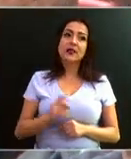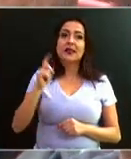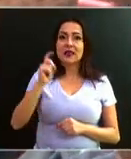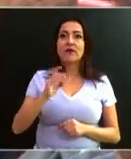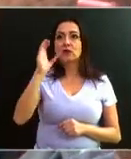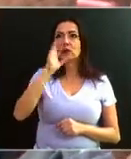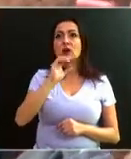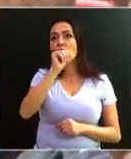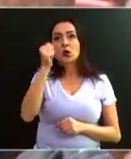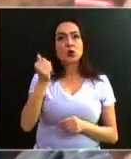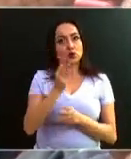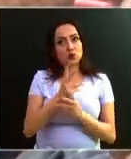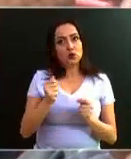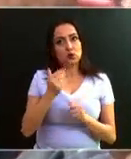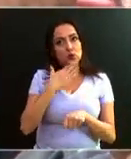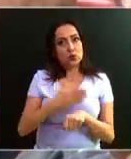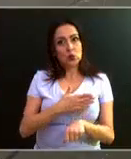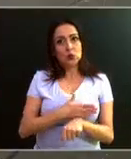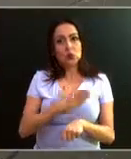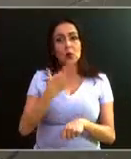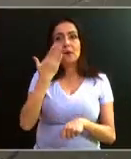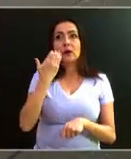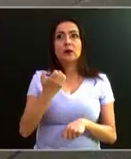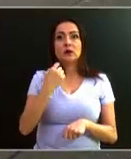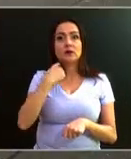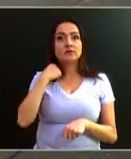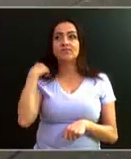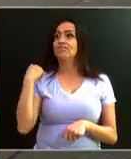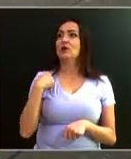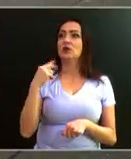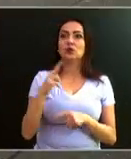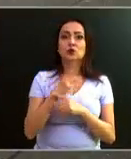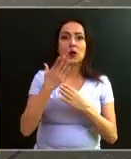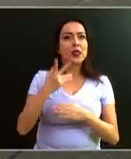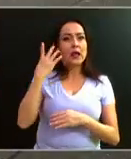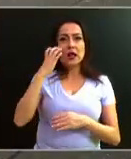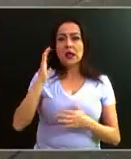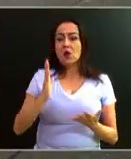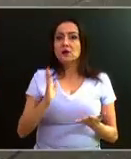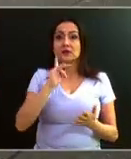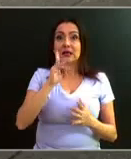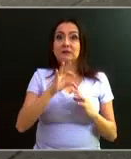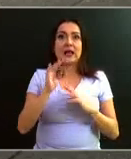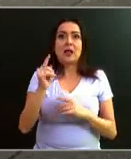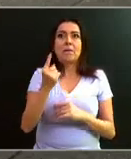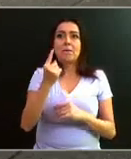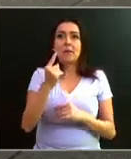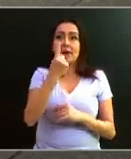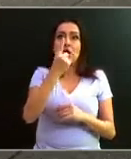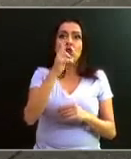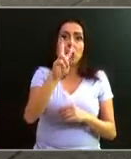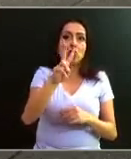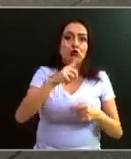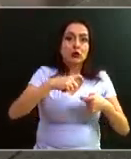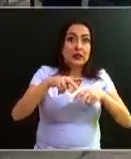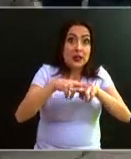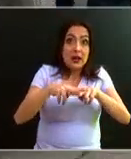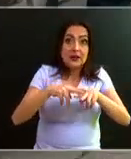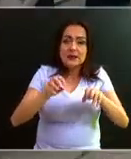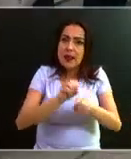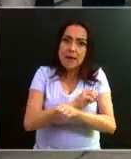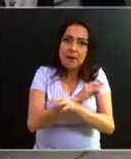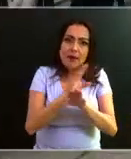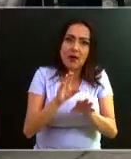buscar una mejora, porque los usuarios de Cartago, bueno, en especial los primeros dos trenes que salen en la